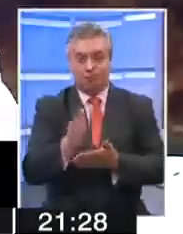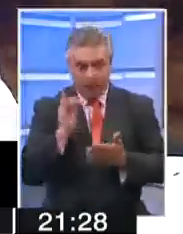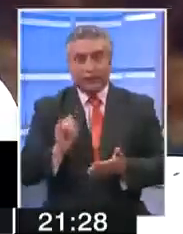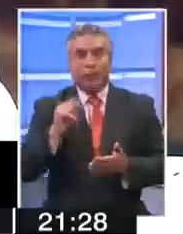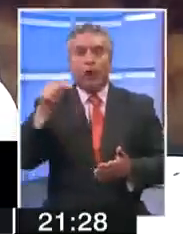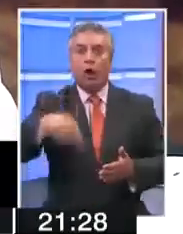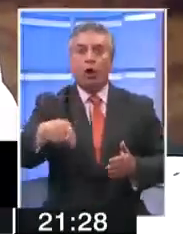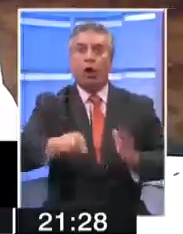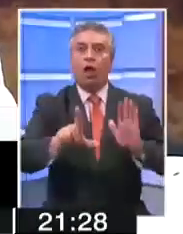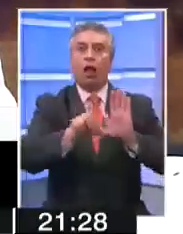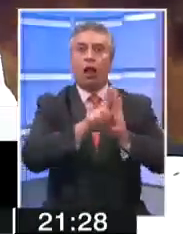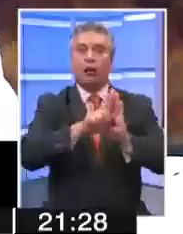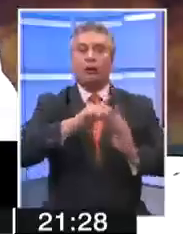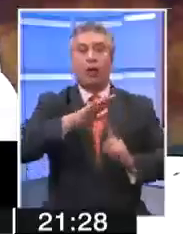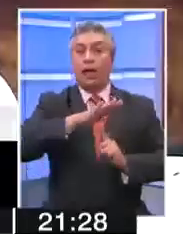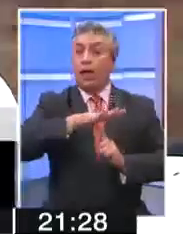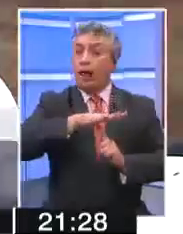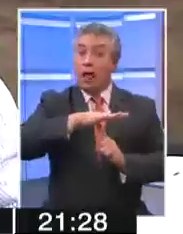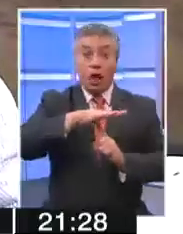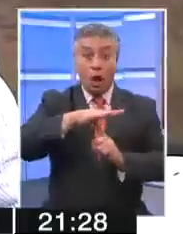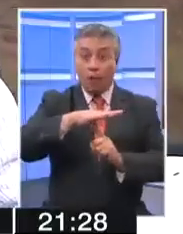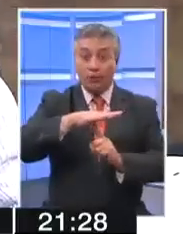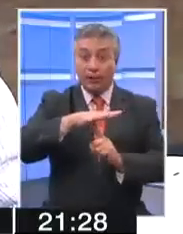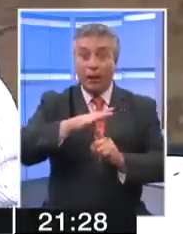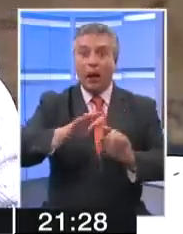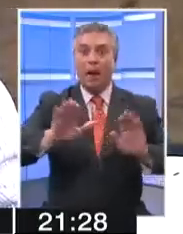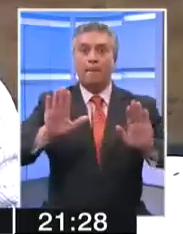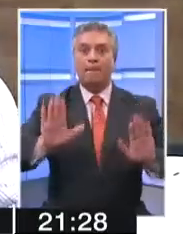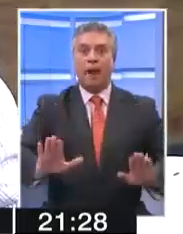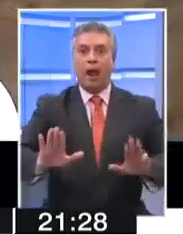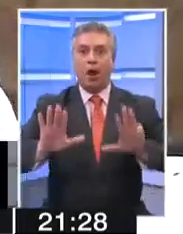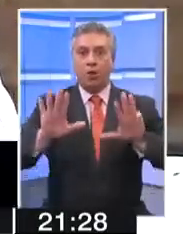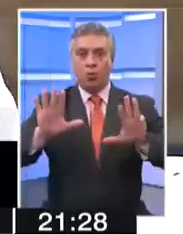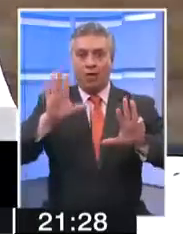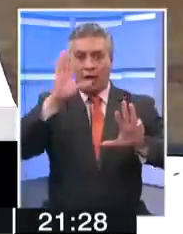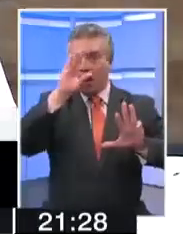ley que los helicópteros paran a las 9 de la noche